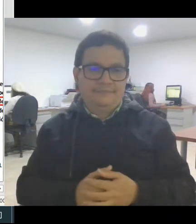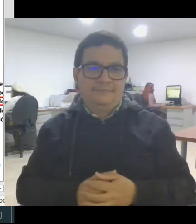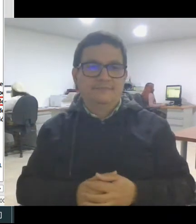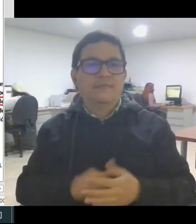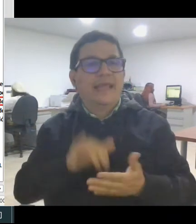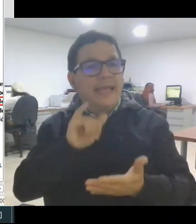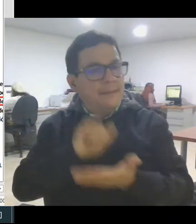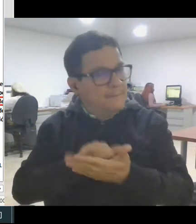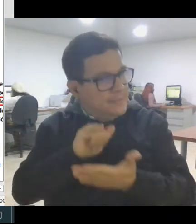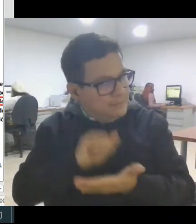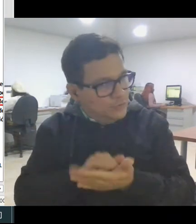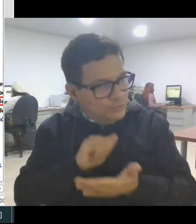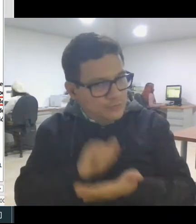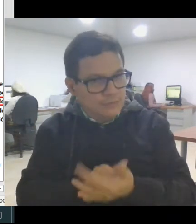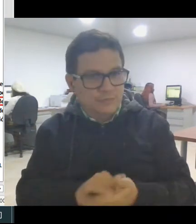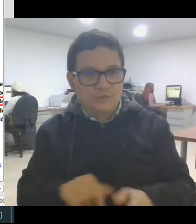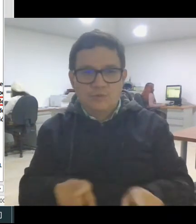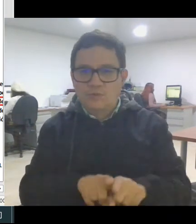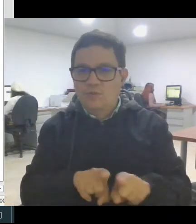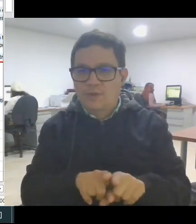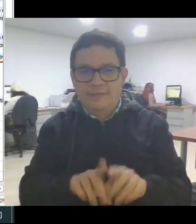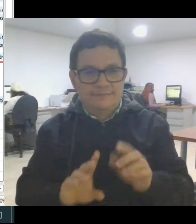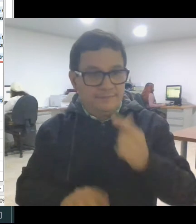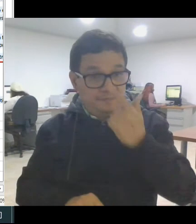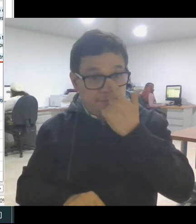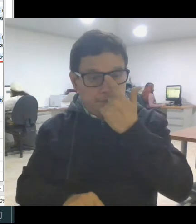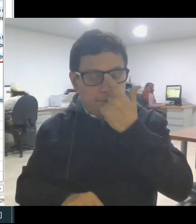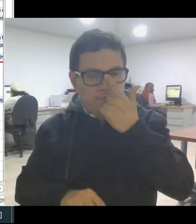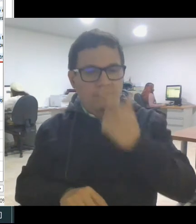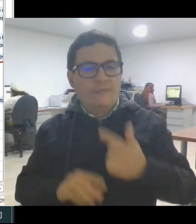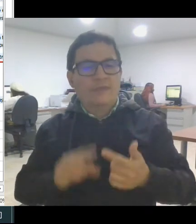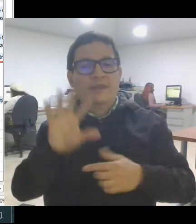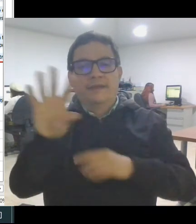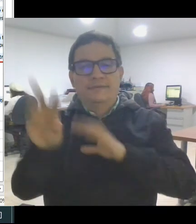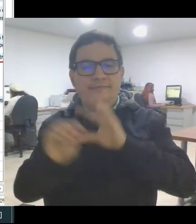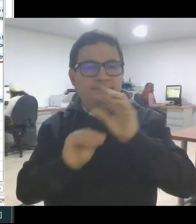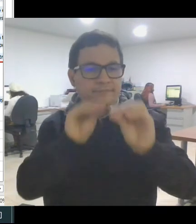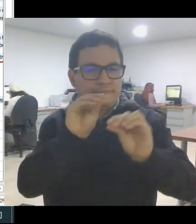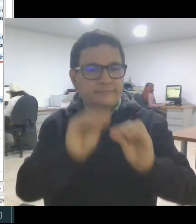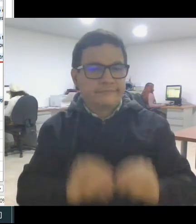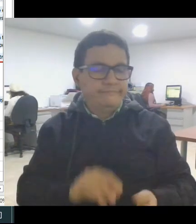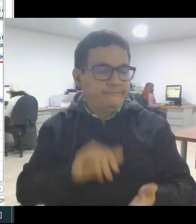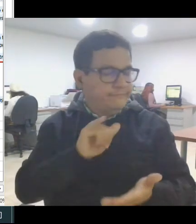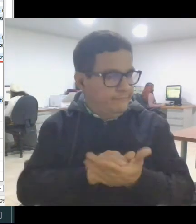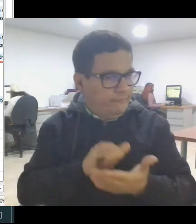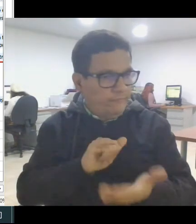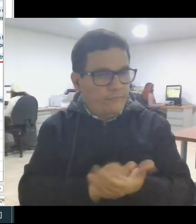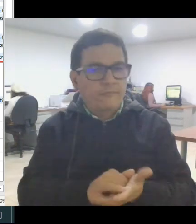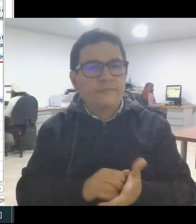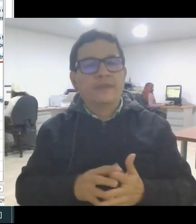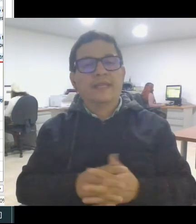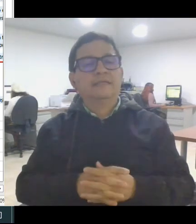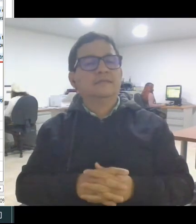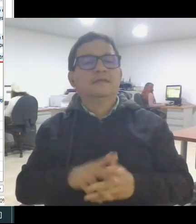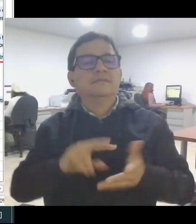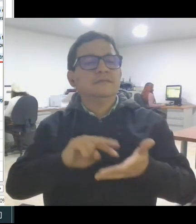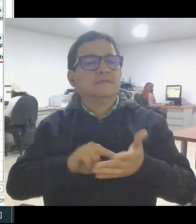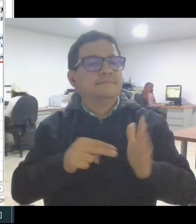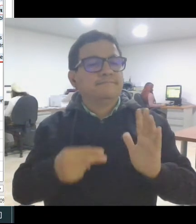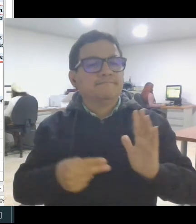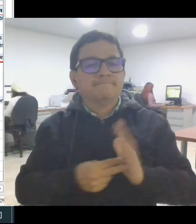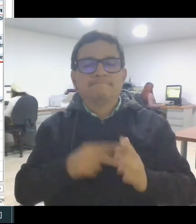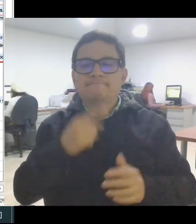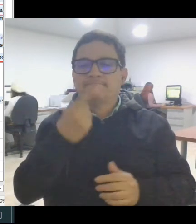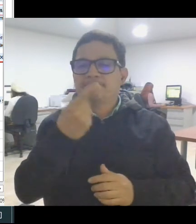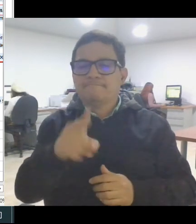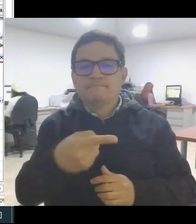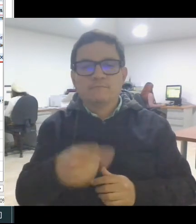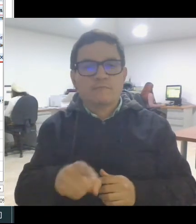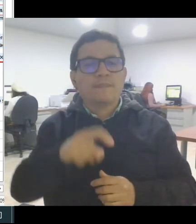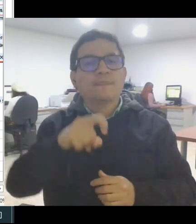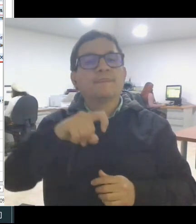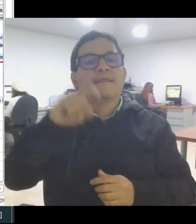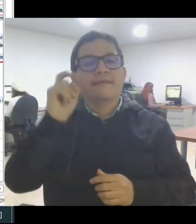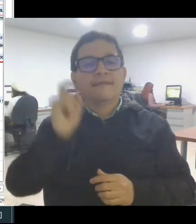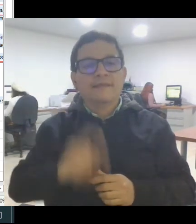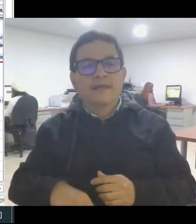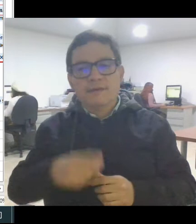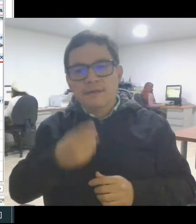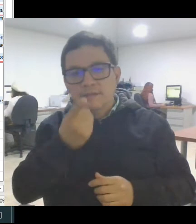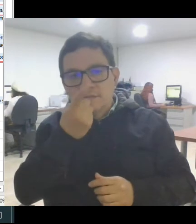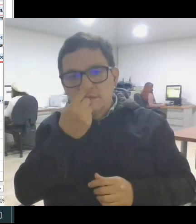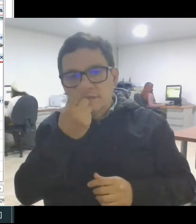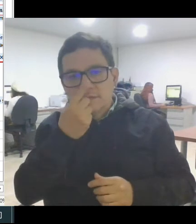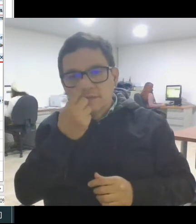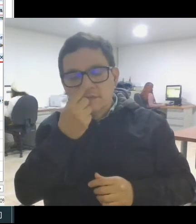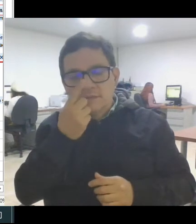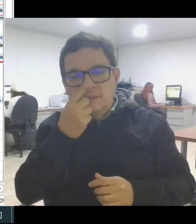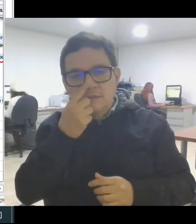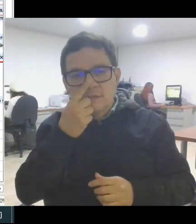estos mismos. Son los que tenemos acá. ¿Qué es lo que me dice? Debe mirar la